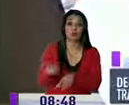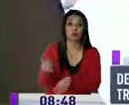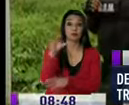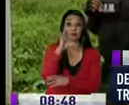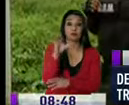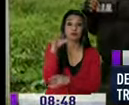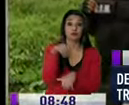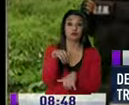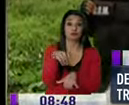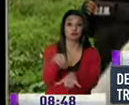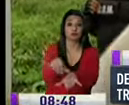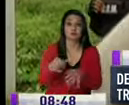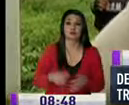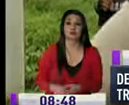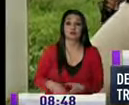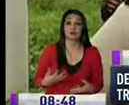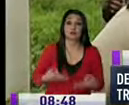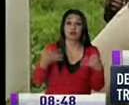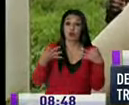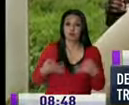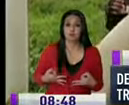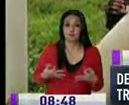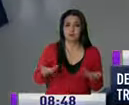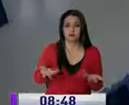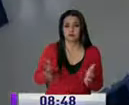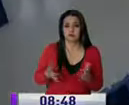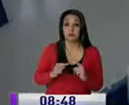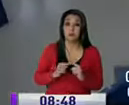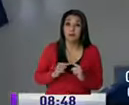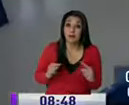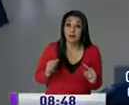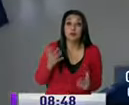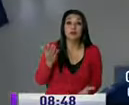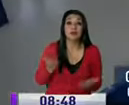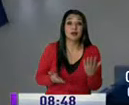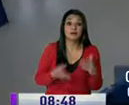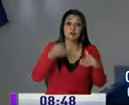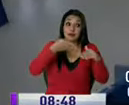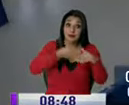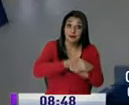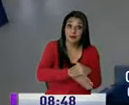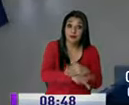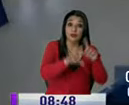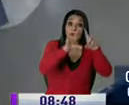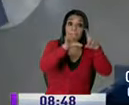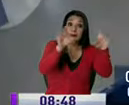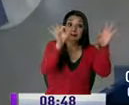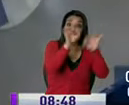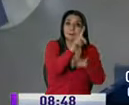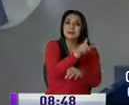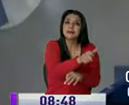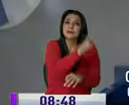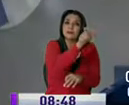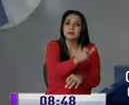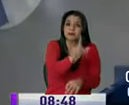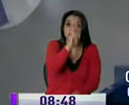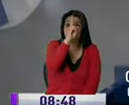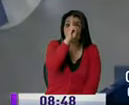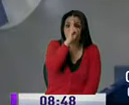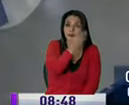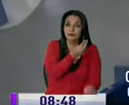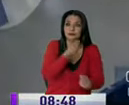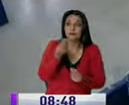involucrados. Extraoficialmente sabemos posiblemente que hay alguna fuga de información desde el interior.